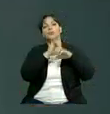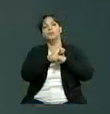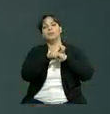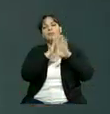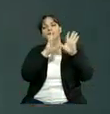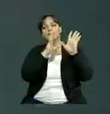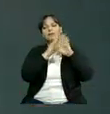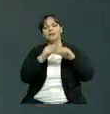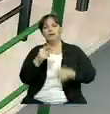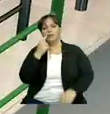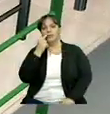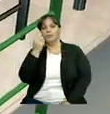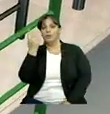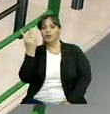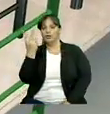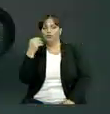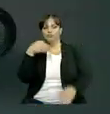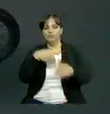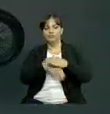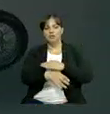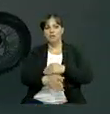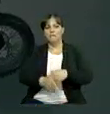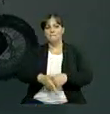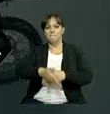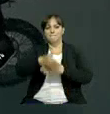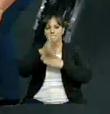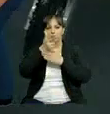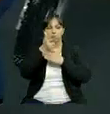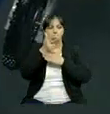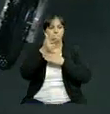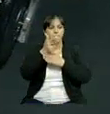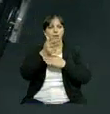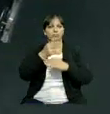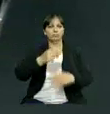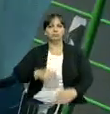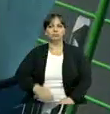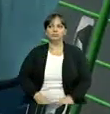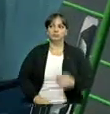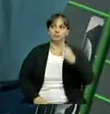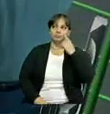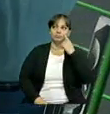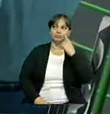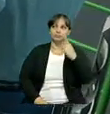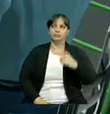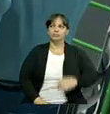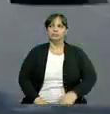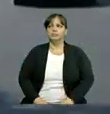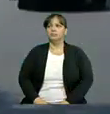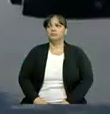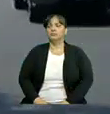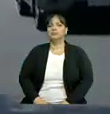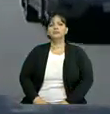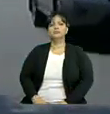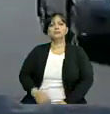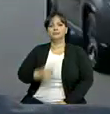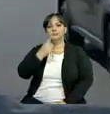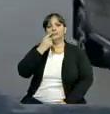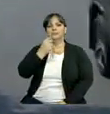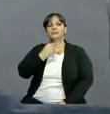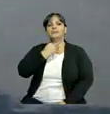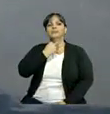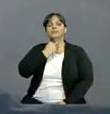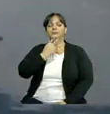cuando dos sujetos que iban a bordo de una motocicleta se bajaron y los amedrentaron estamos ayunando y